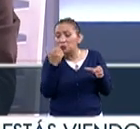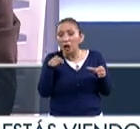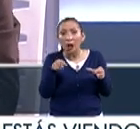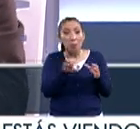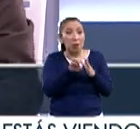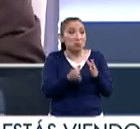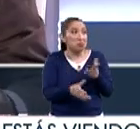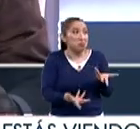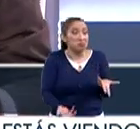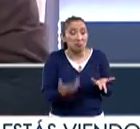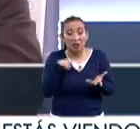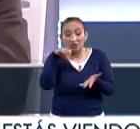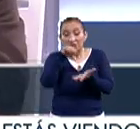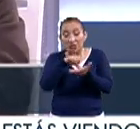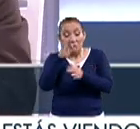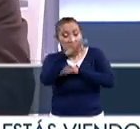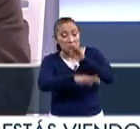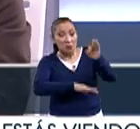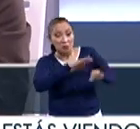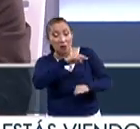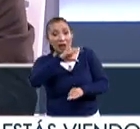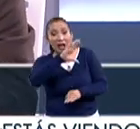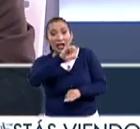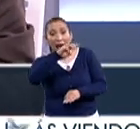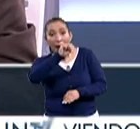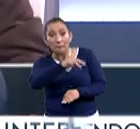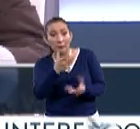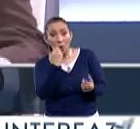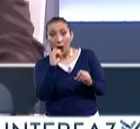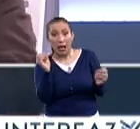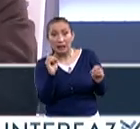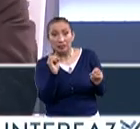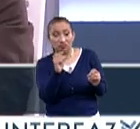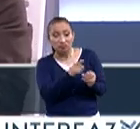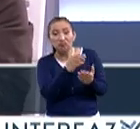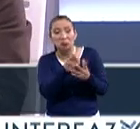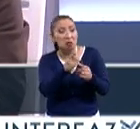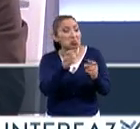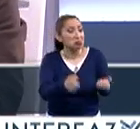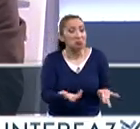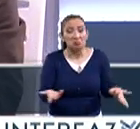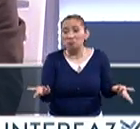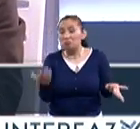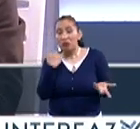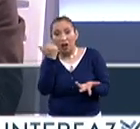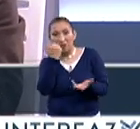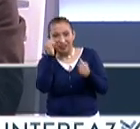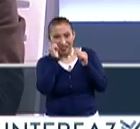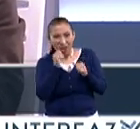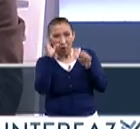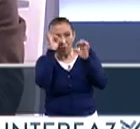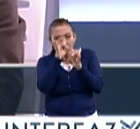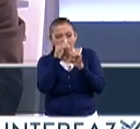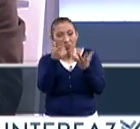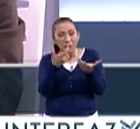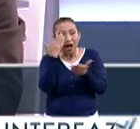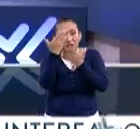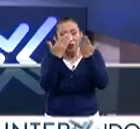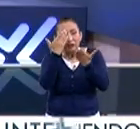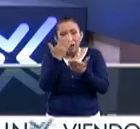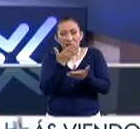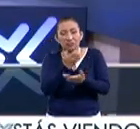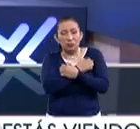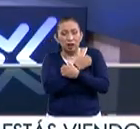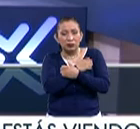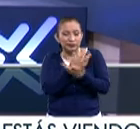por ejemplo, centros de atención múltiple, ¿no?, en donde vayan los estudiantes para cursar su educación